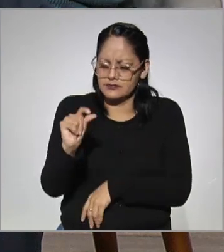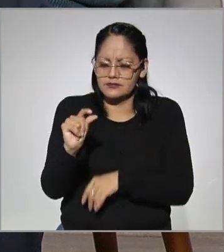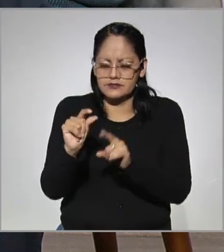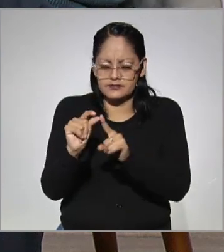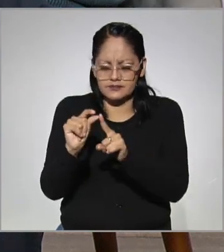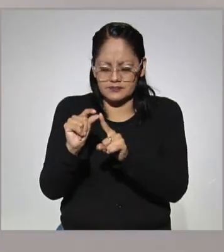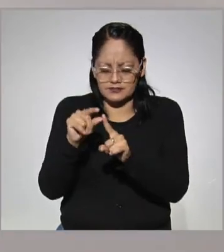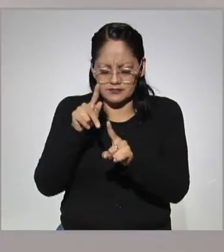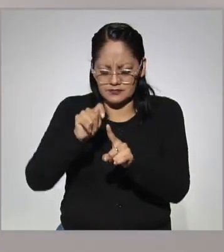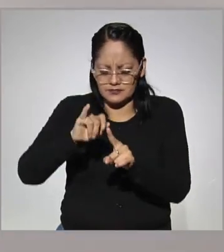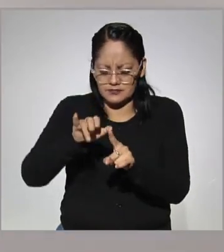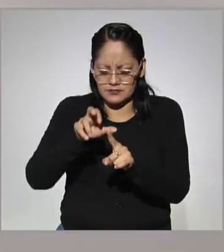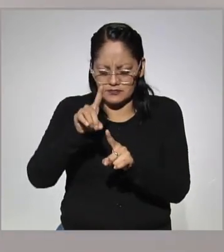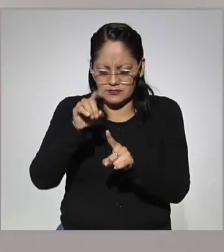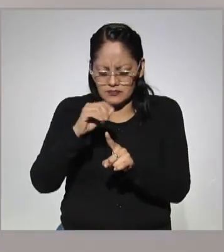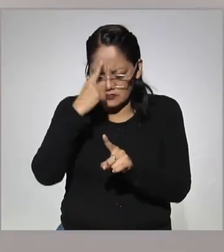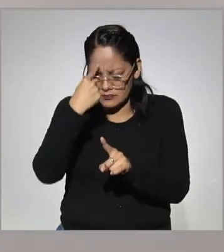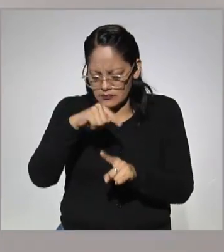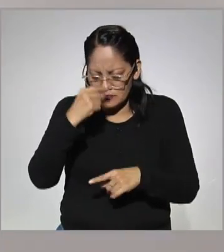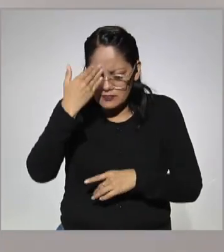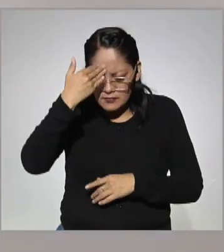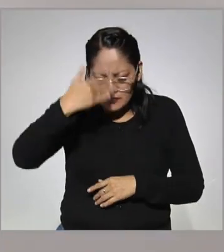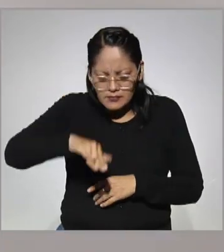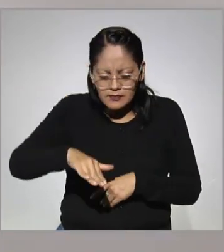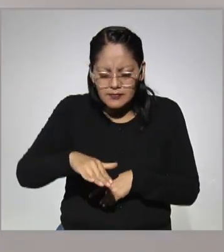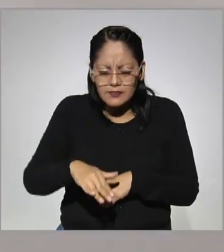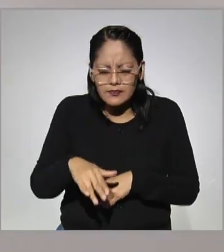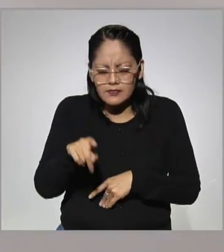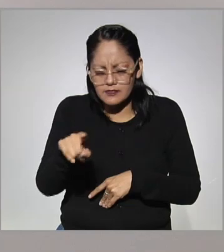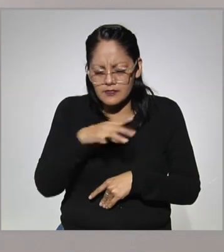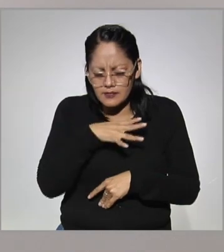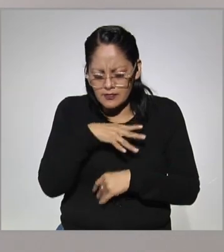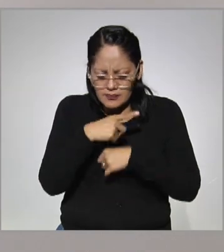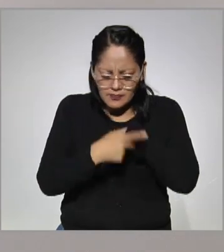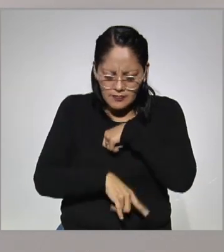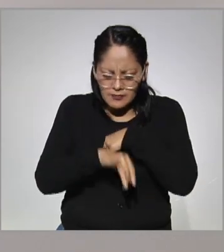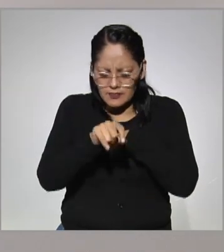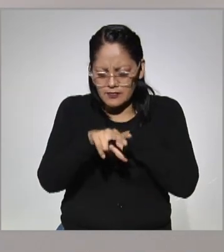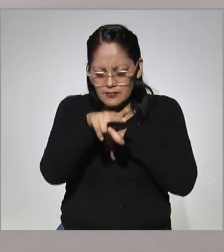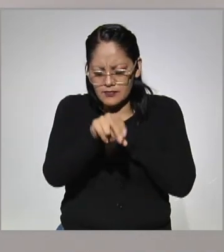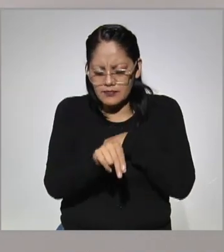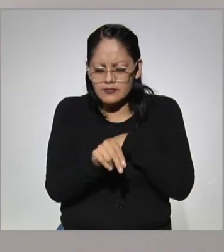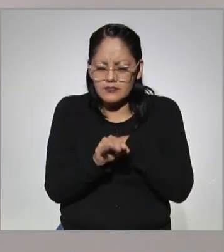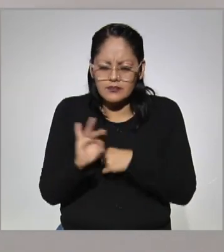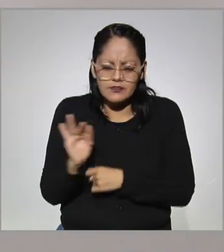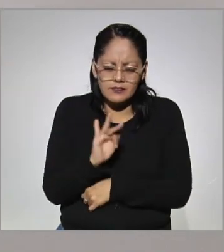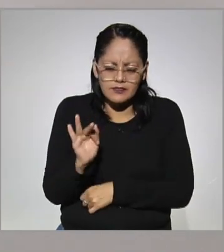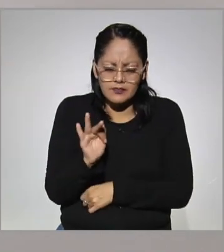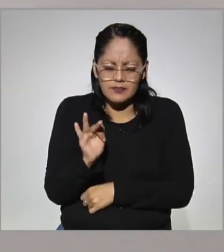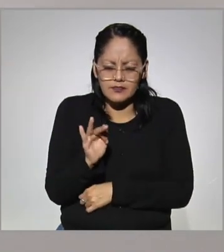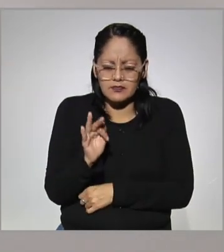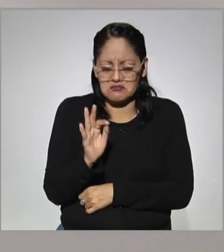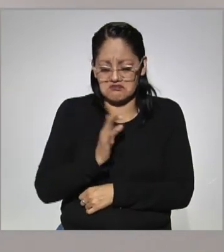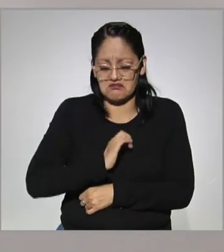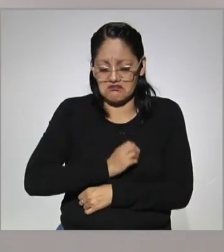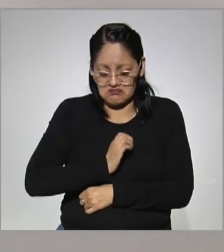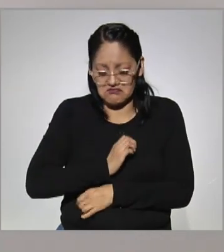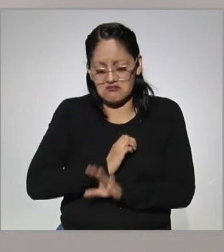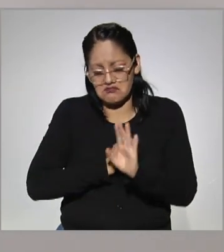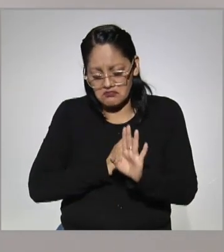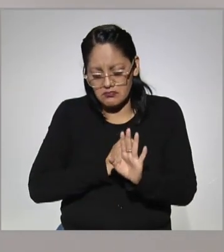tejido para saber si realmente está o no dañado. Porque puede ser no solamente cáncer, pueden